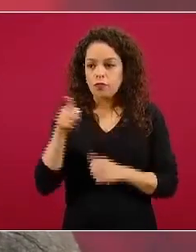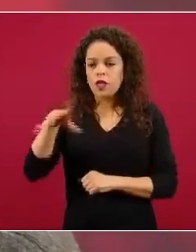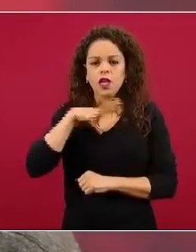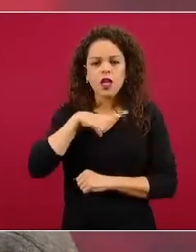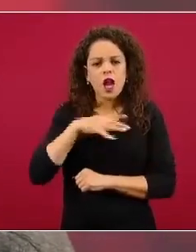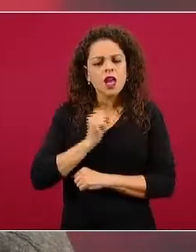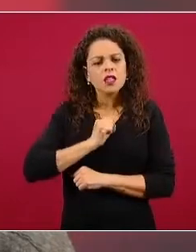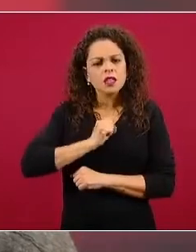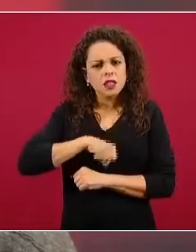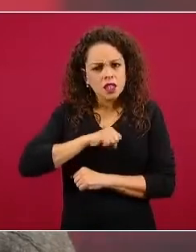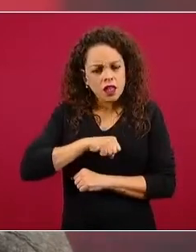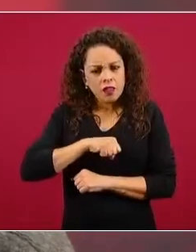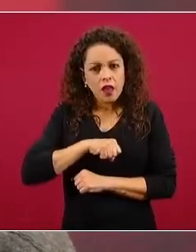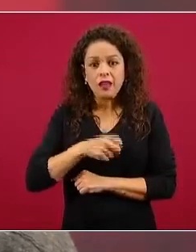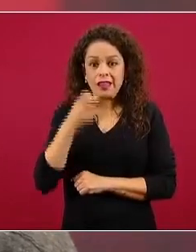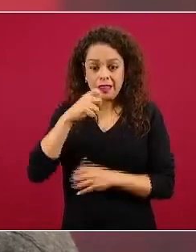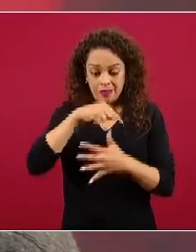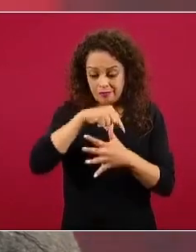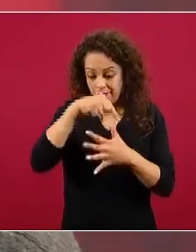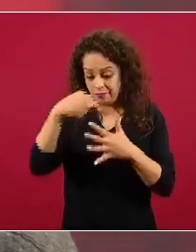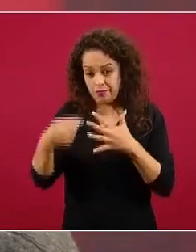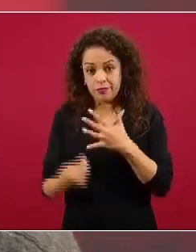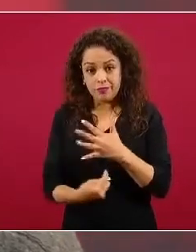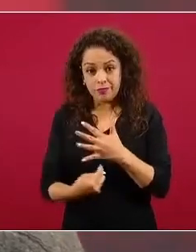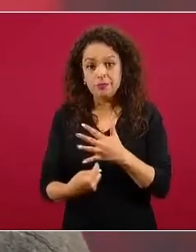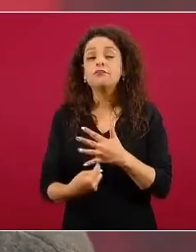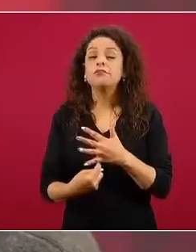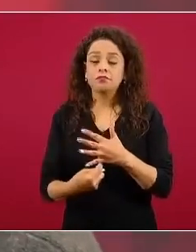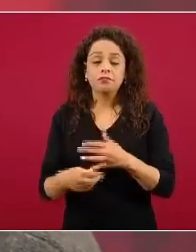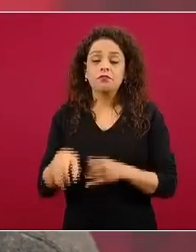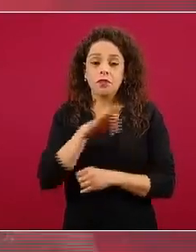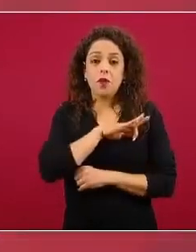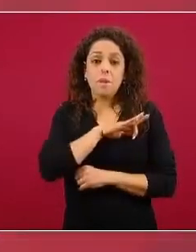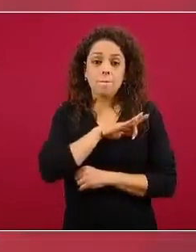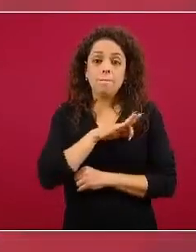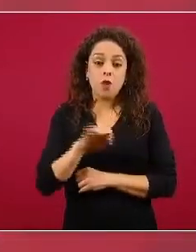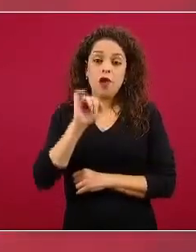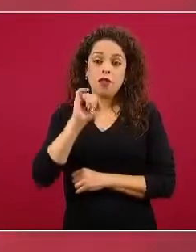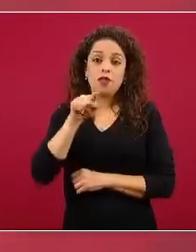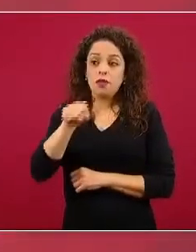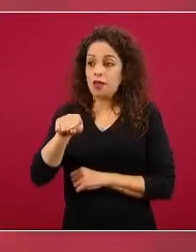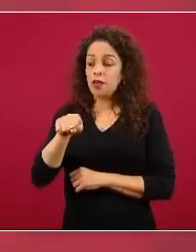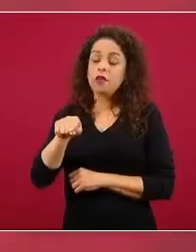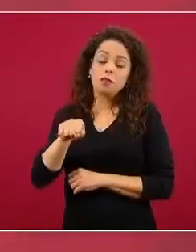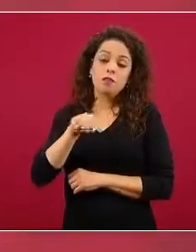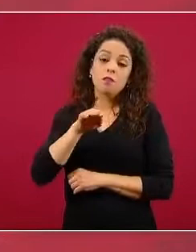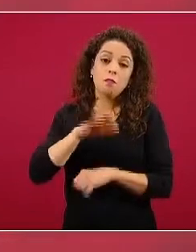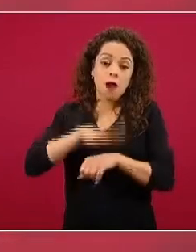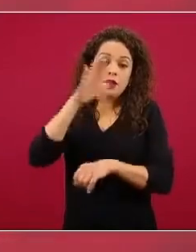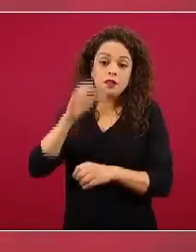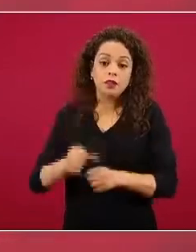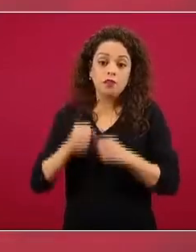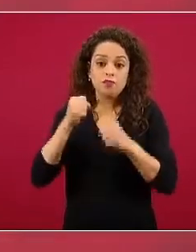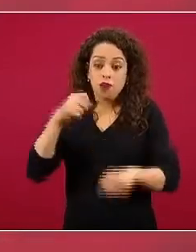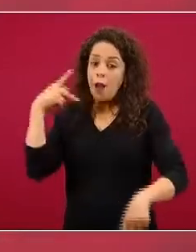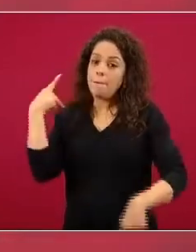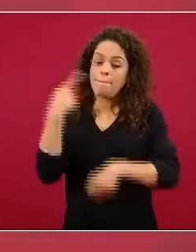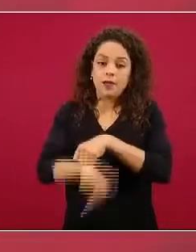VIH, son situaciones que pueden hacer que usted tenga mayor posibilidad, probabilidad,